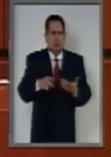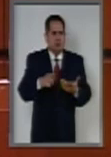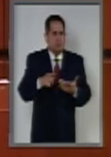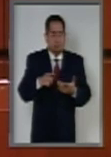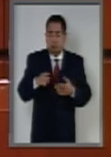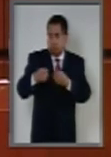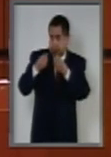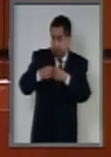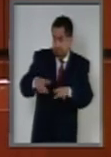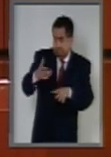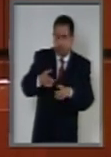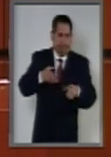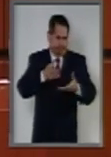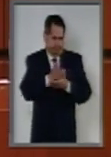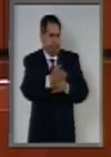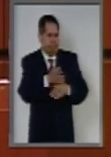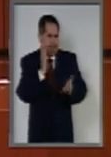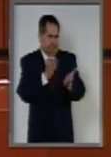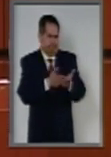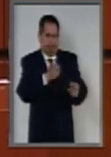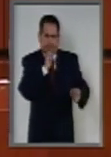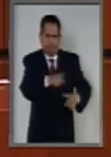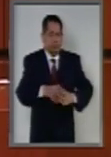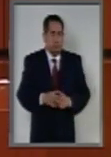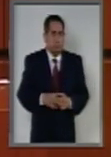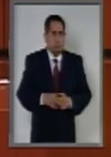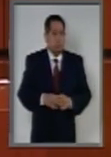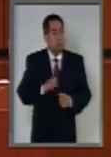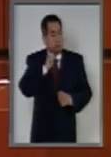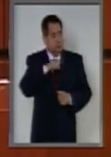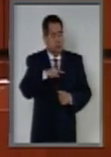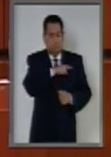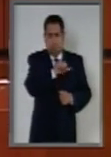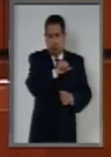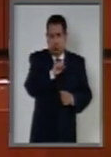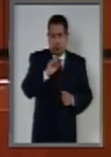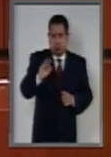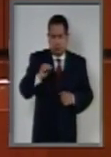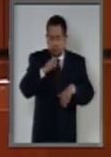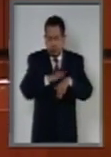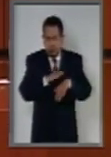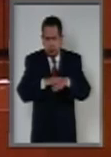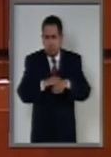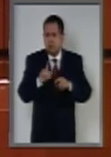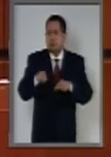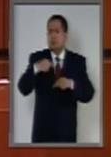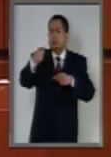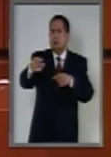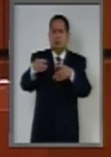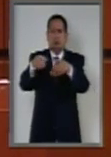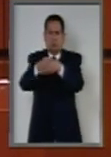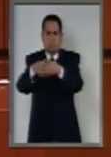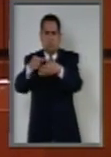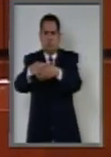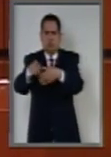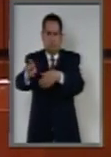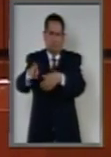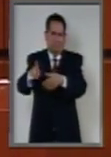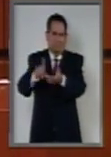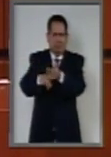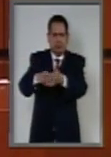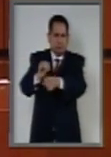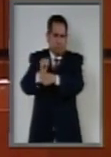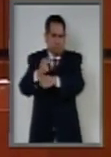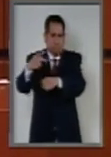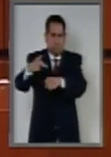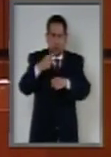erario público federal. También podrá dar vista a los órganos internos de control por la comisión de